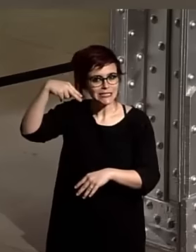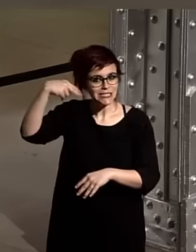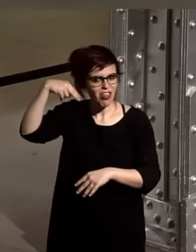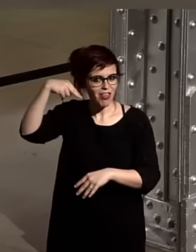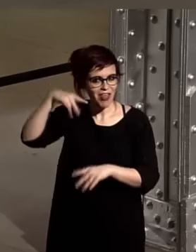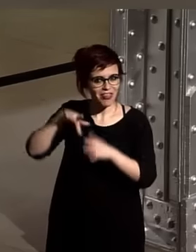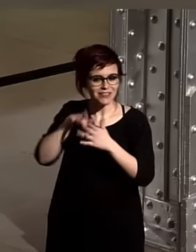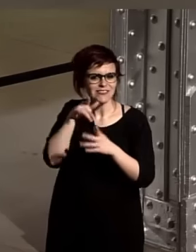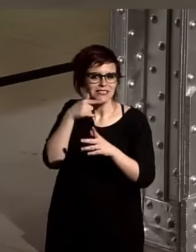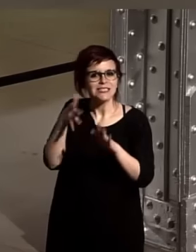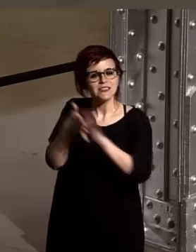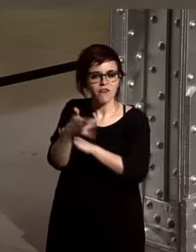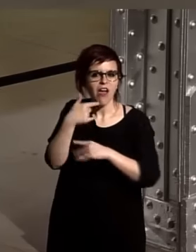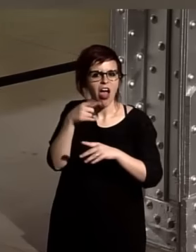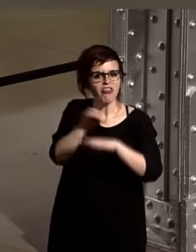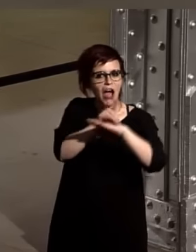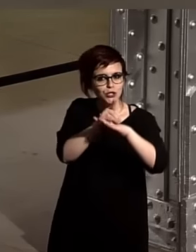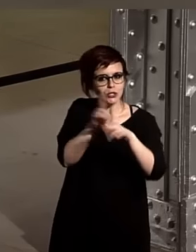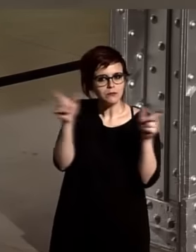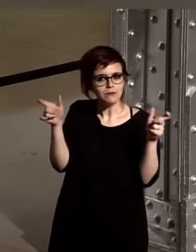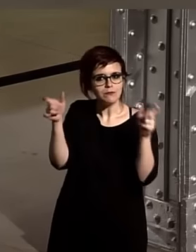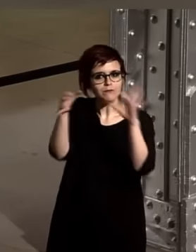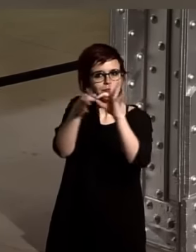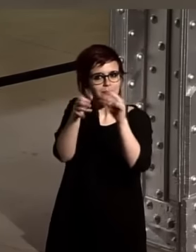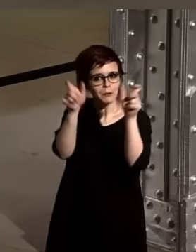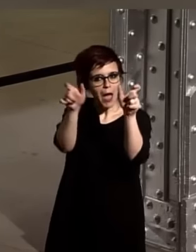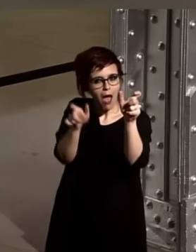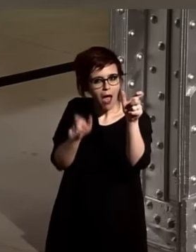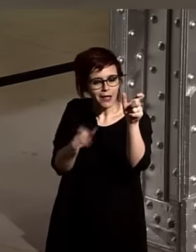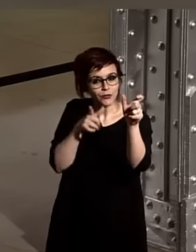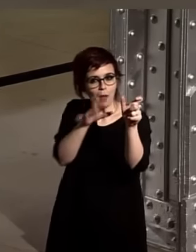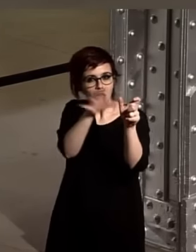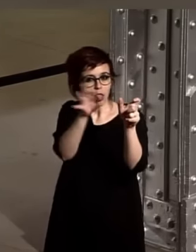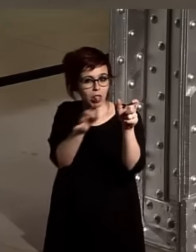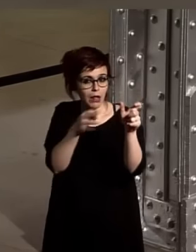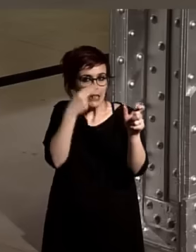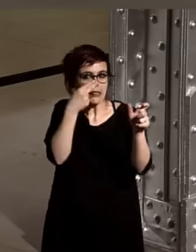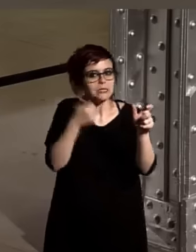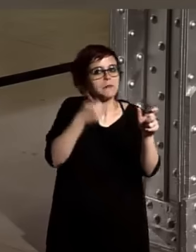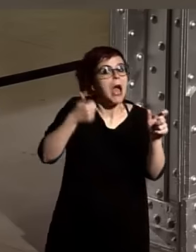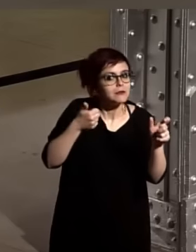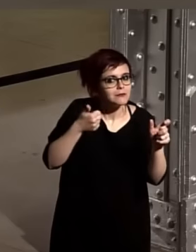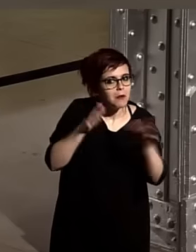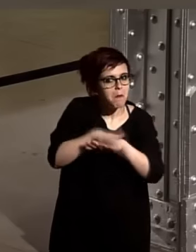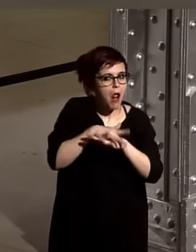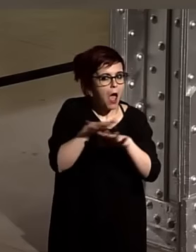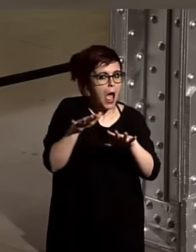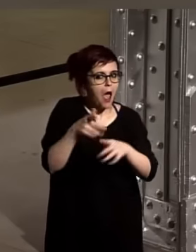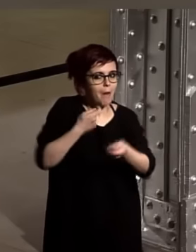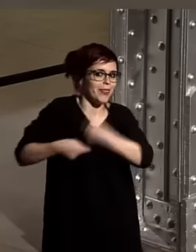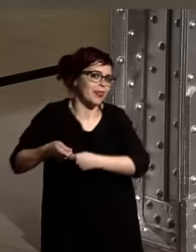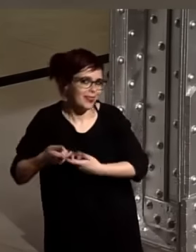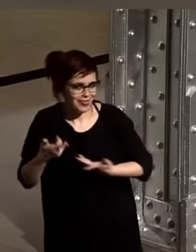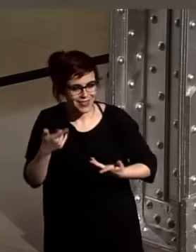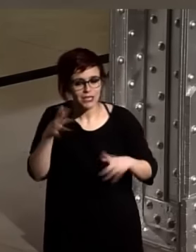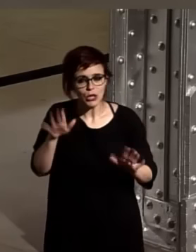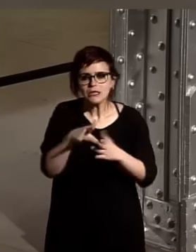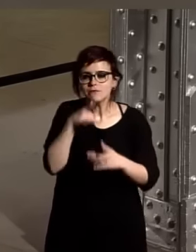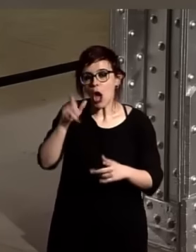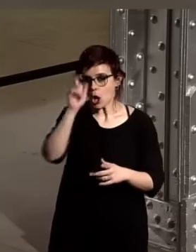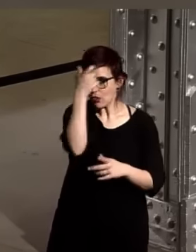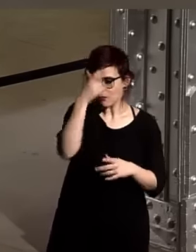interesan para para demostrar que que es tal Y entonces de aquí nació la idea de transmitir este